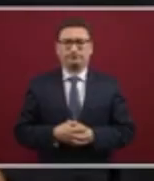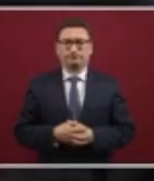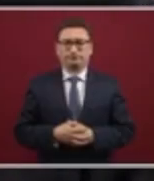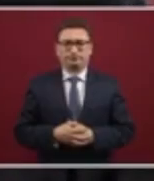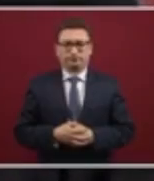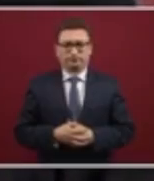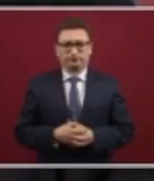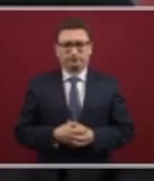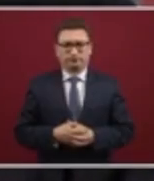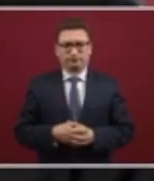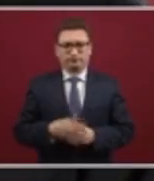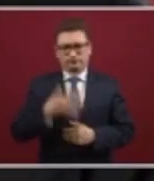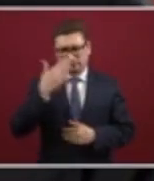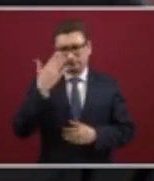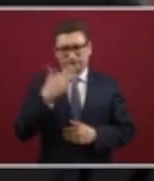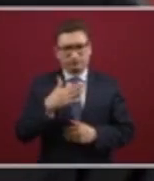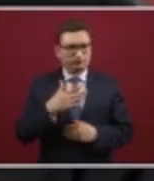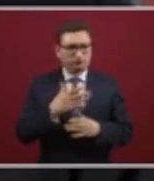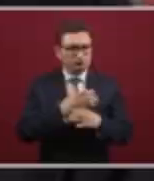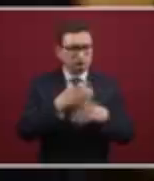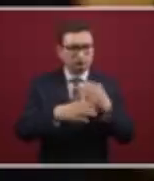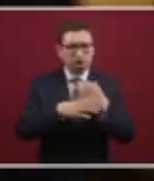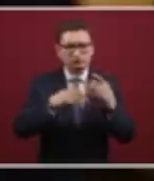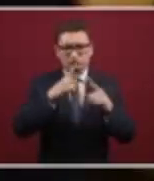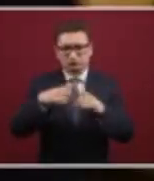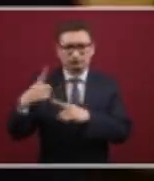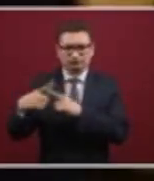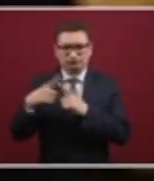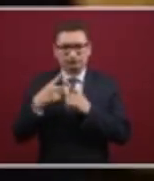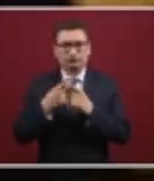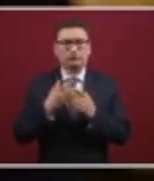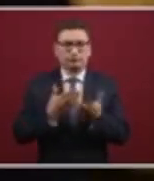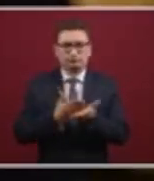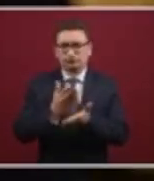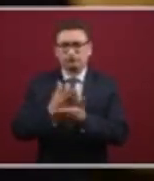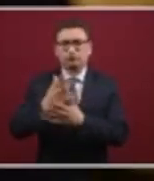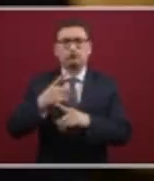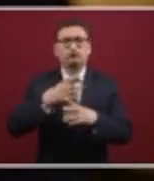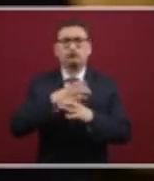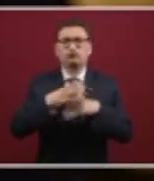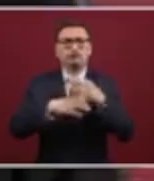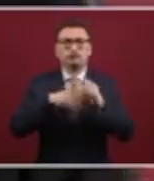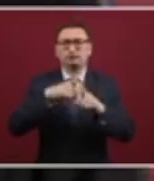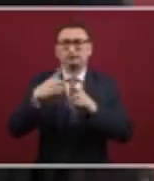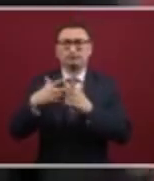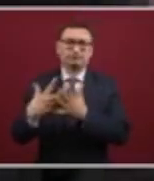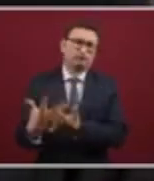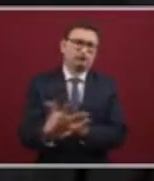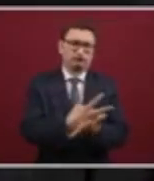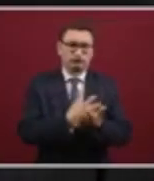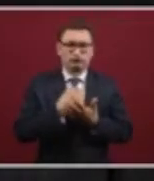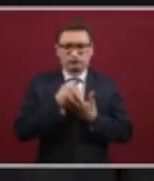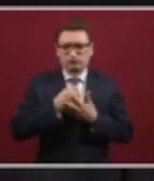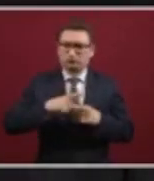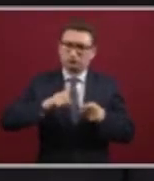extinción de dominio que permite que todos esos bienes puedan